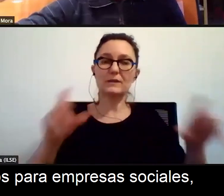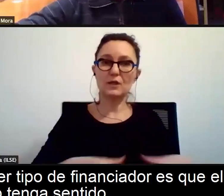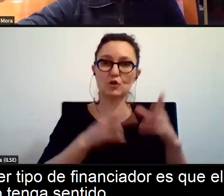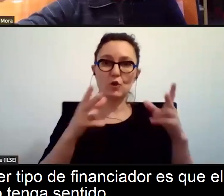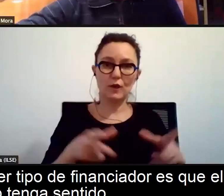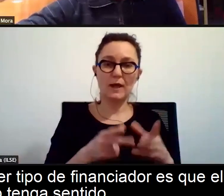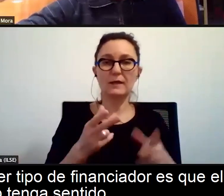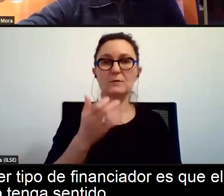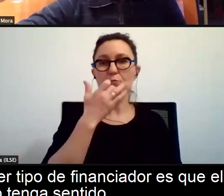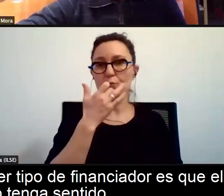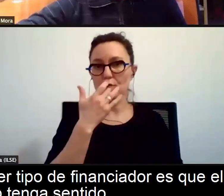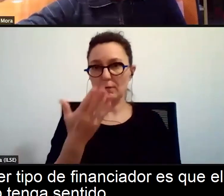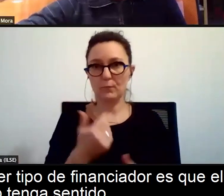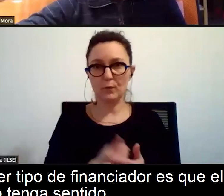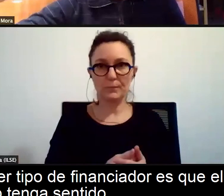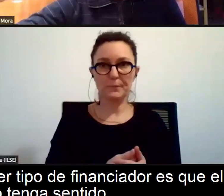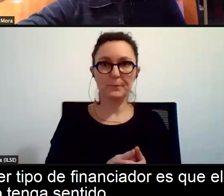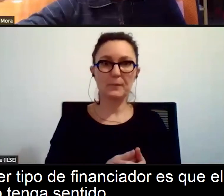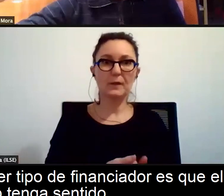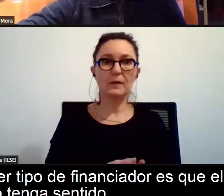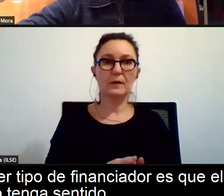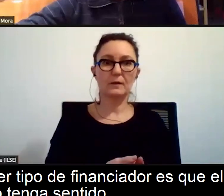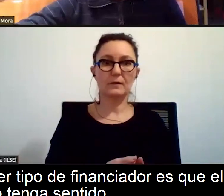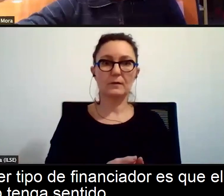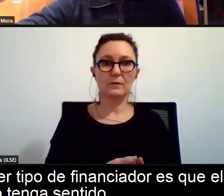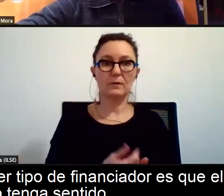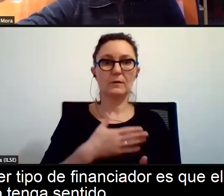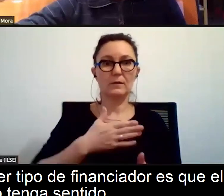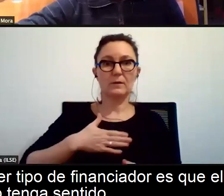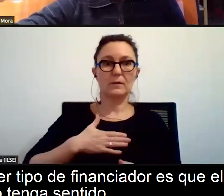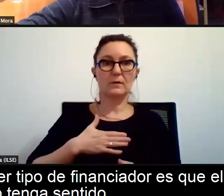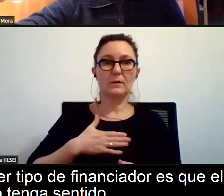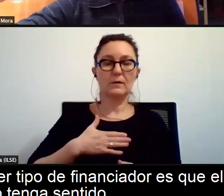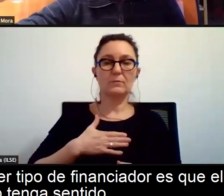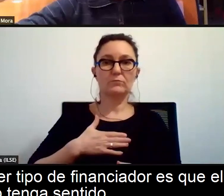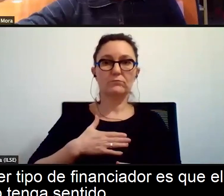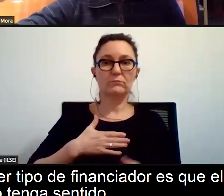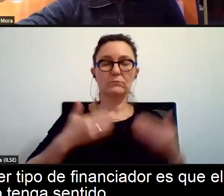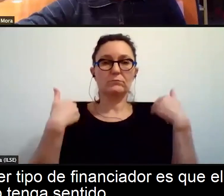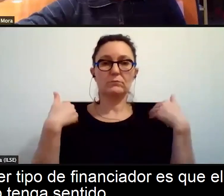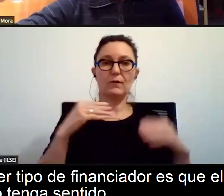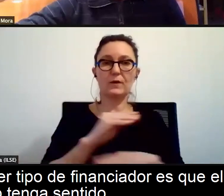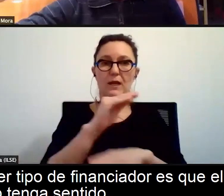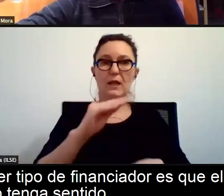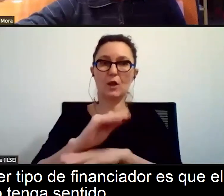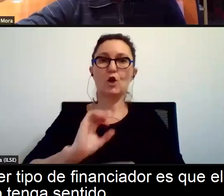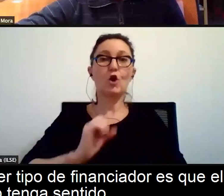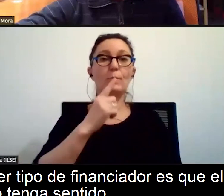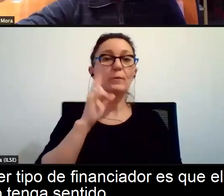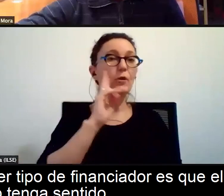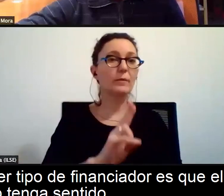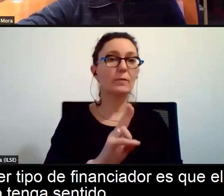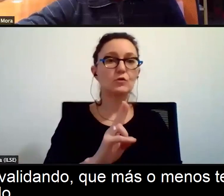que vemos cualquier tipo de financiador es que el modelo de negocio tenga